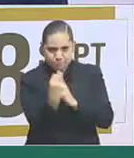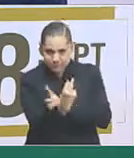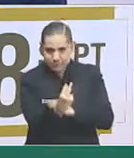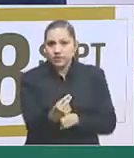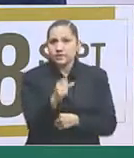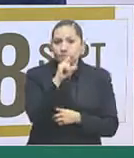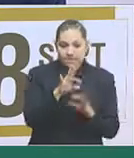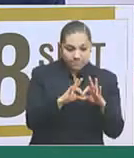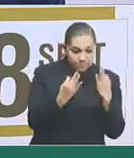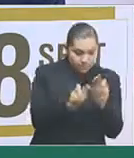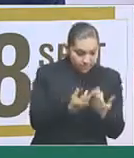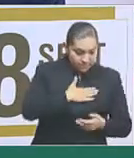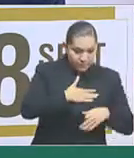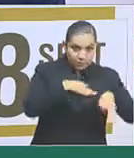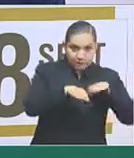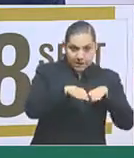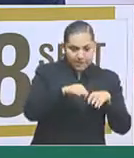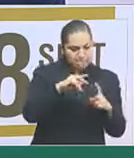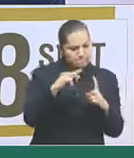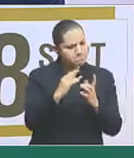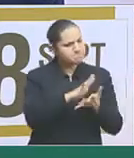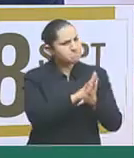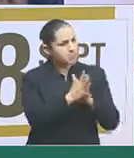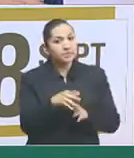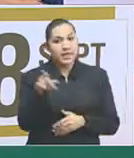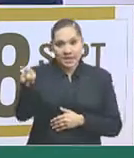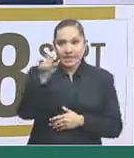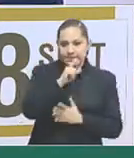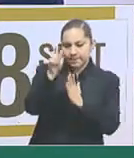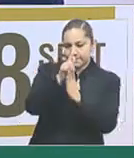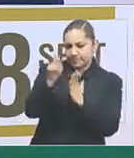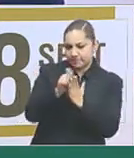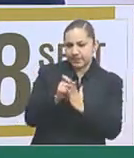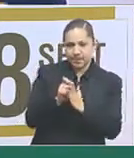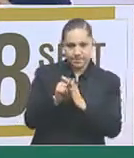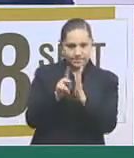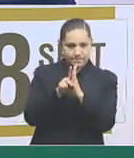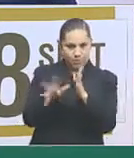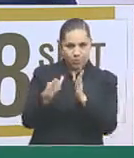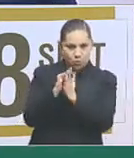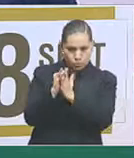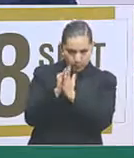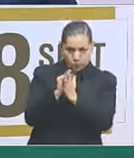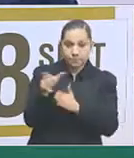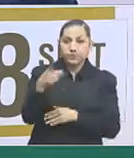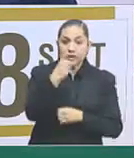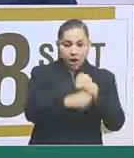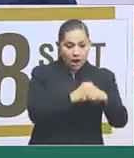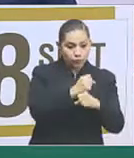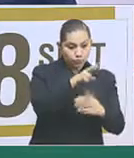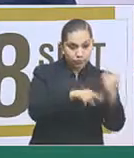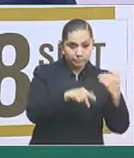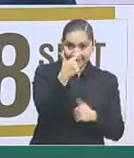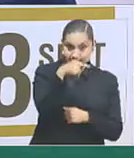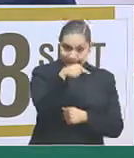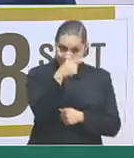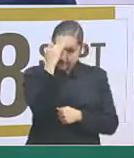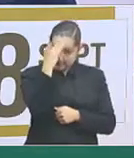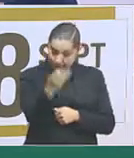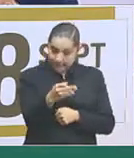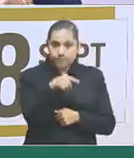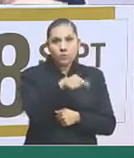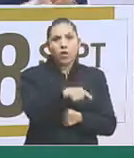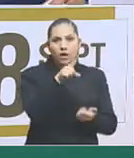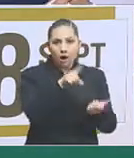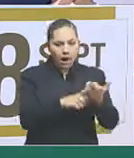para el también columnista del new york times' el año 2007 significa un punto de inflexión que liberó grandes cantidades de